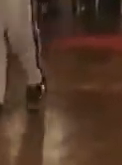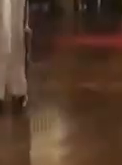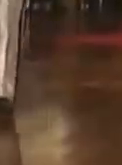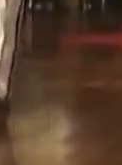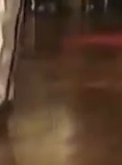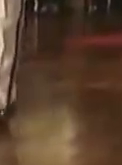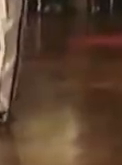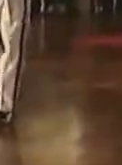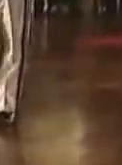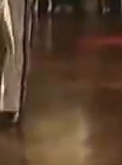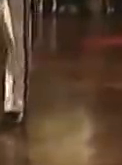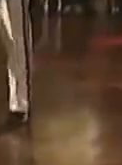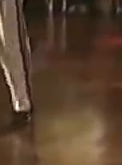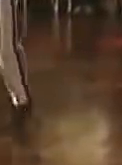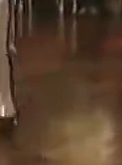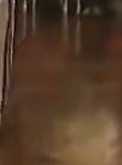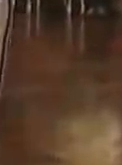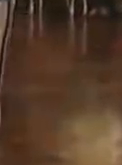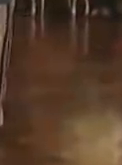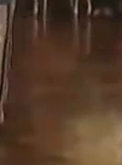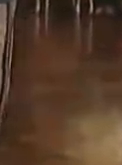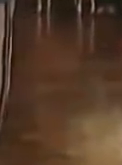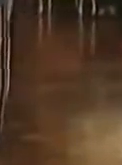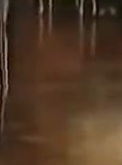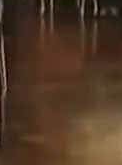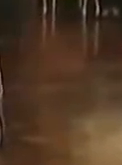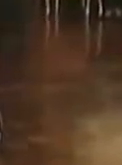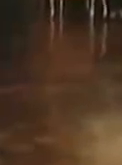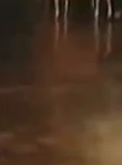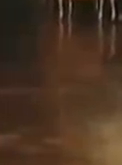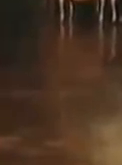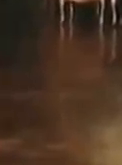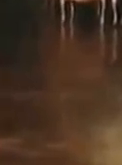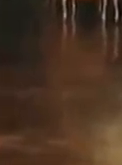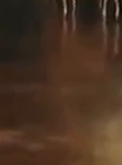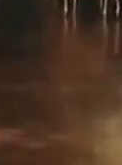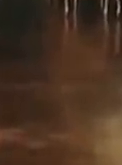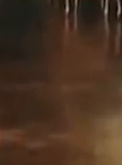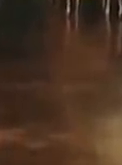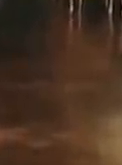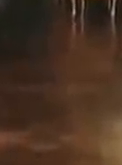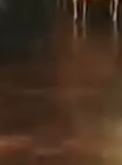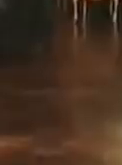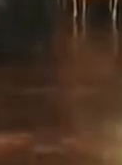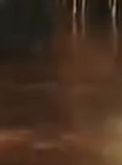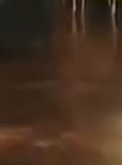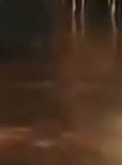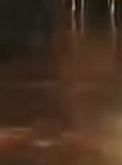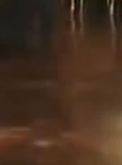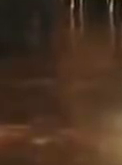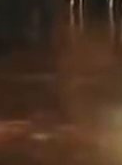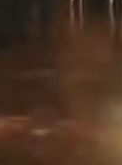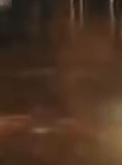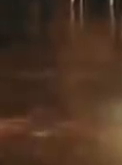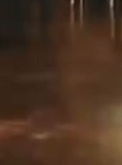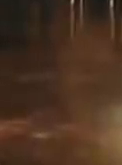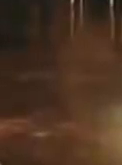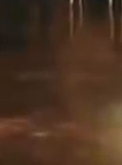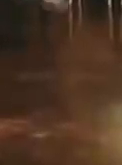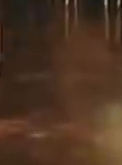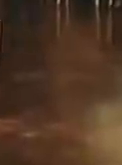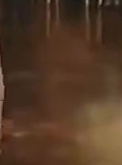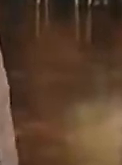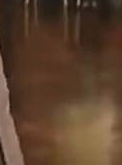de diciembre, el jefe de Estado venezolano Nicolás Maduro en su red social. Pero hoy publicó: con gran dolor por la